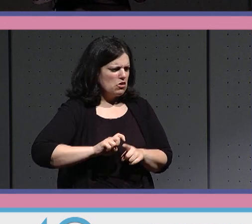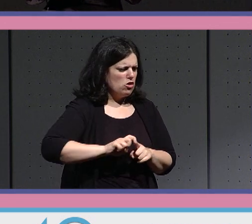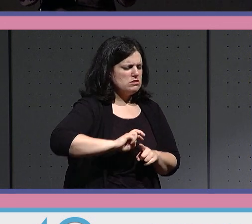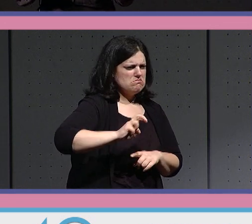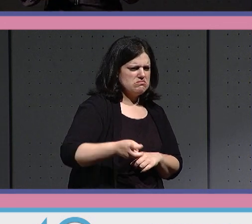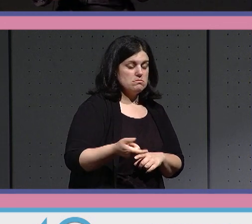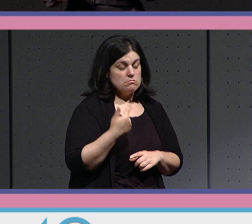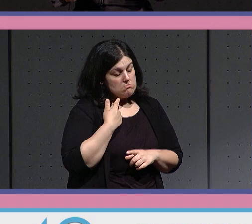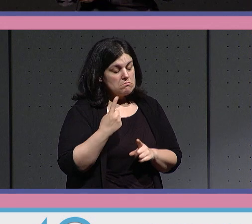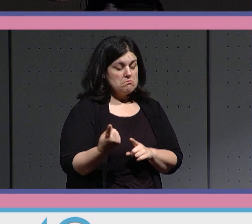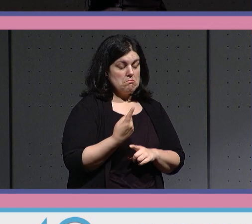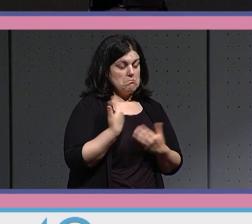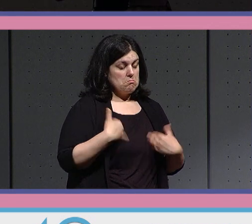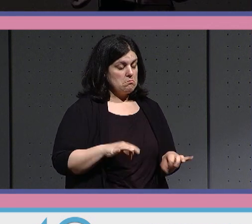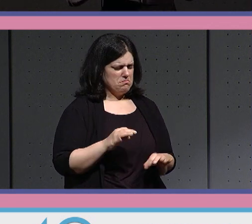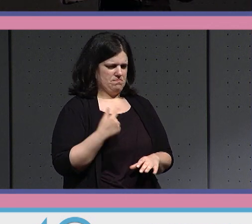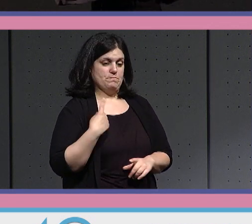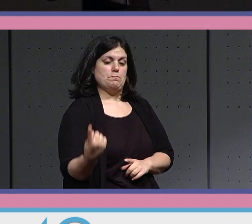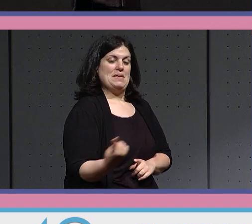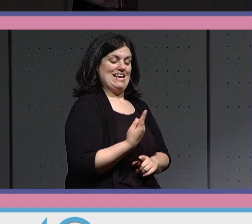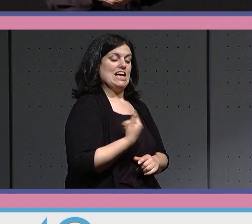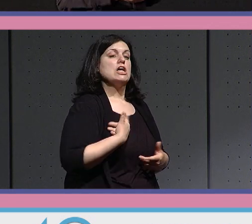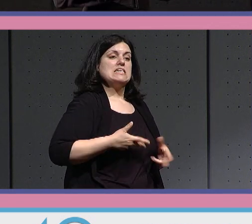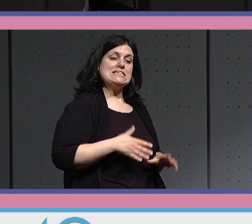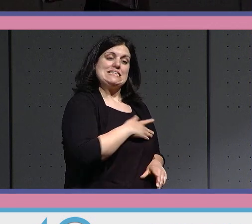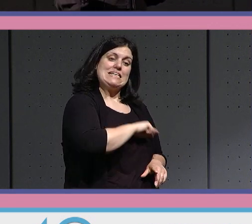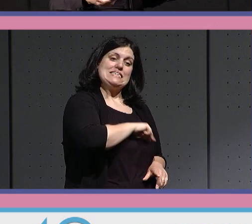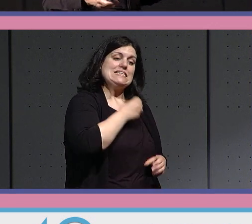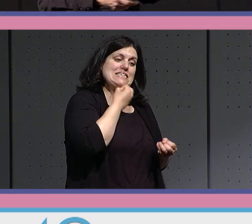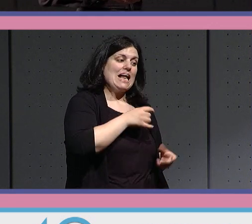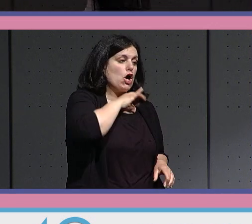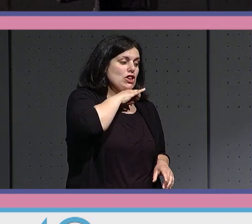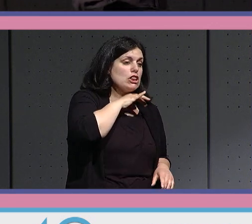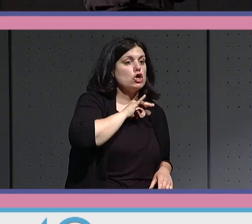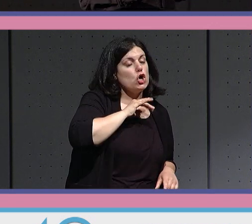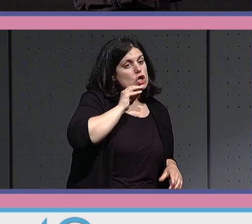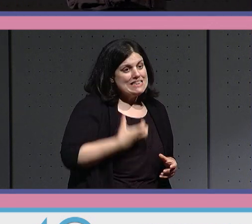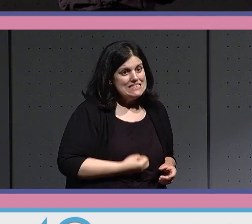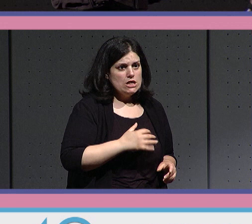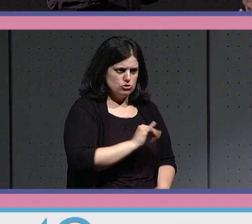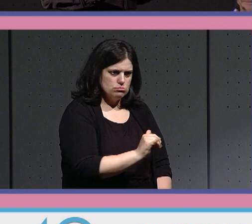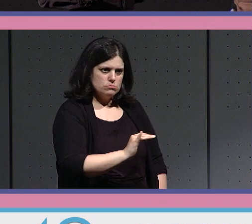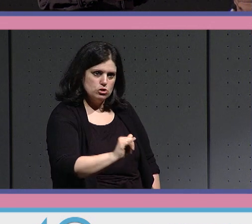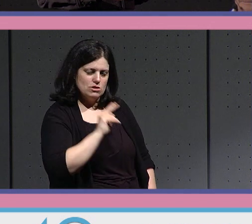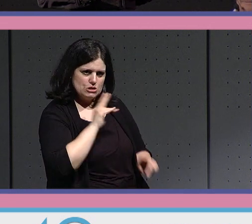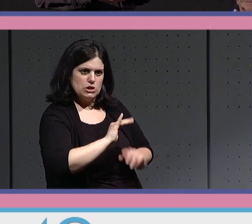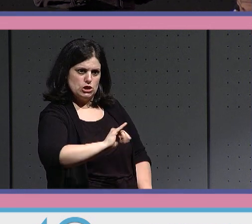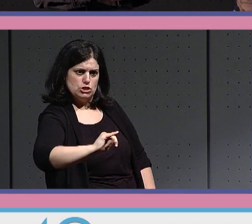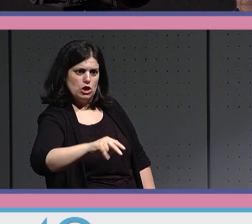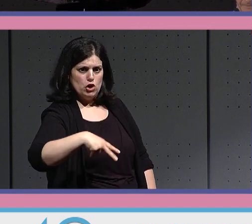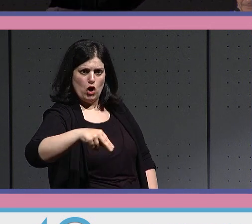a una consulta y le dice, pero ¿cómo te sientes? ¿Estás contento? ¿Estás contento? ¿Estás triste? ¿Estás angustiado? Sí, no.